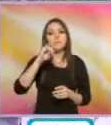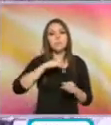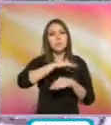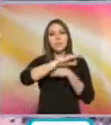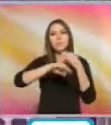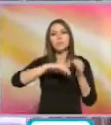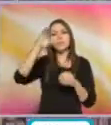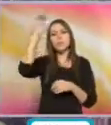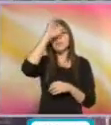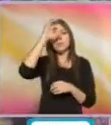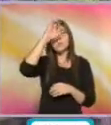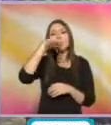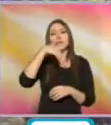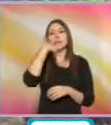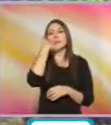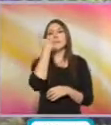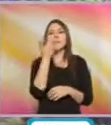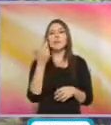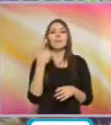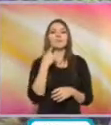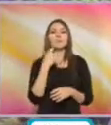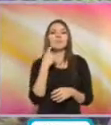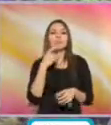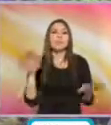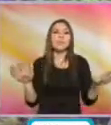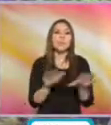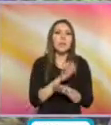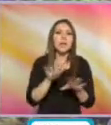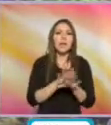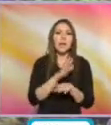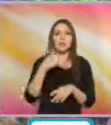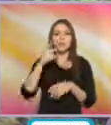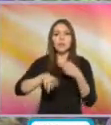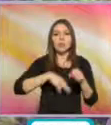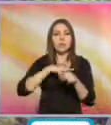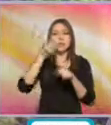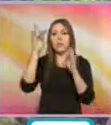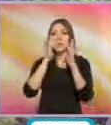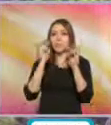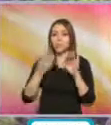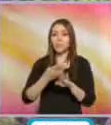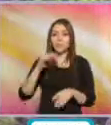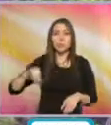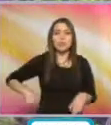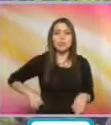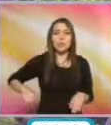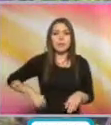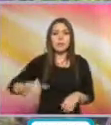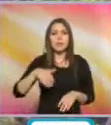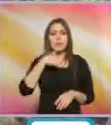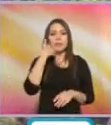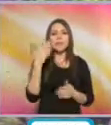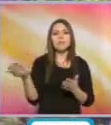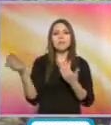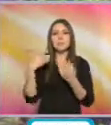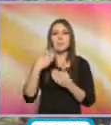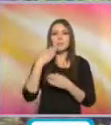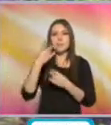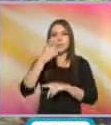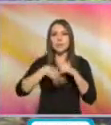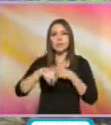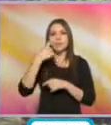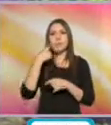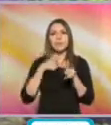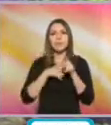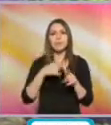que están interesados en la lucha contra el cambio climático, activistas que, en Francia están muy interesados y son bienvenidos para poder continuar con esta lucha contra el